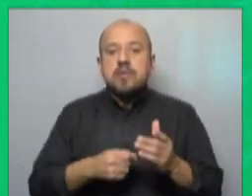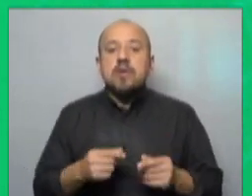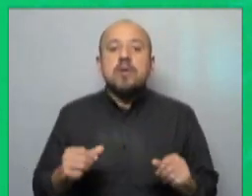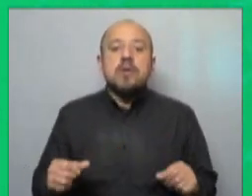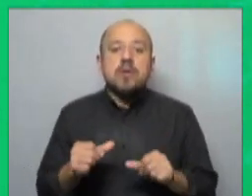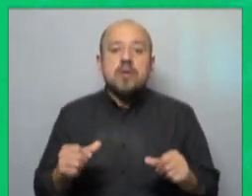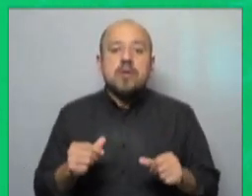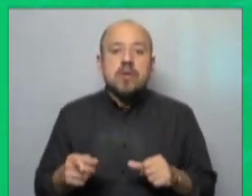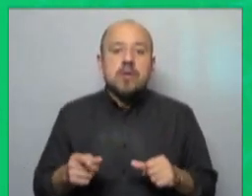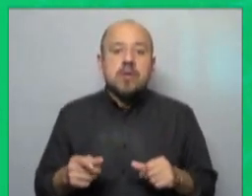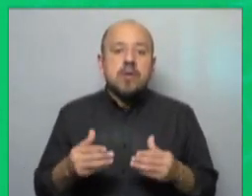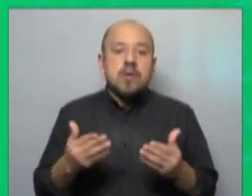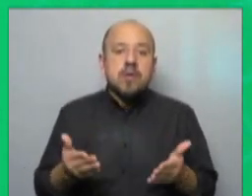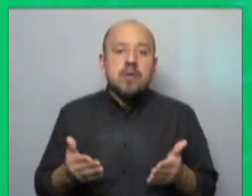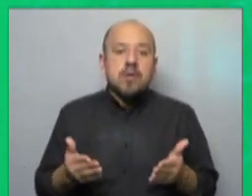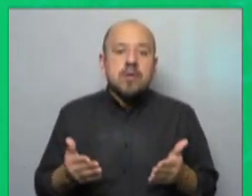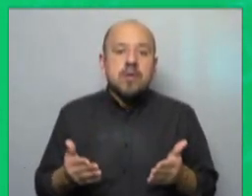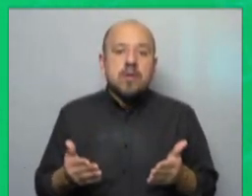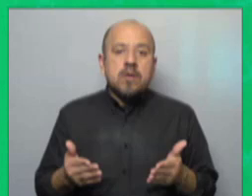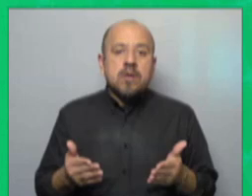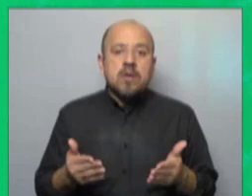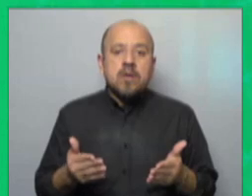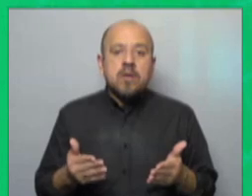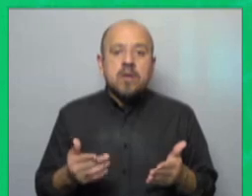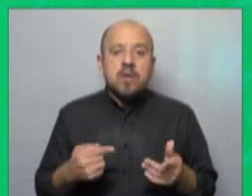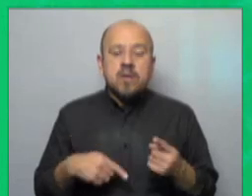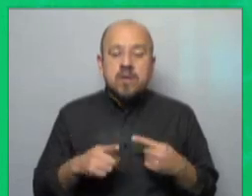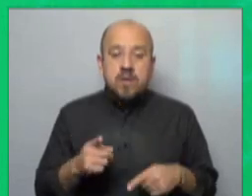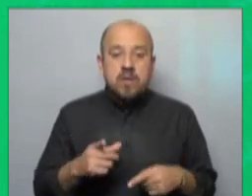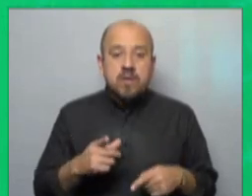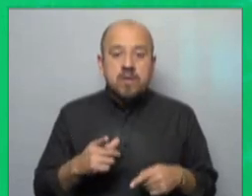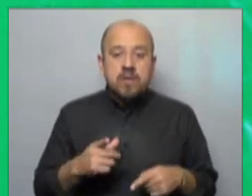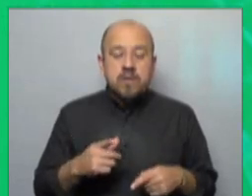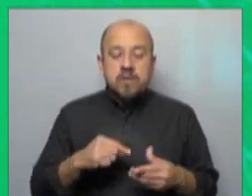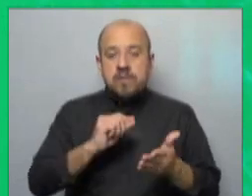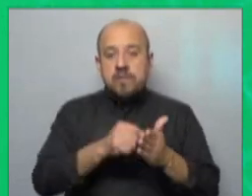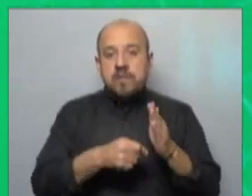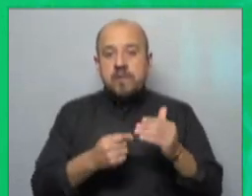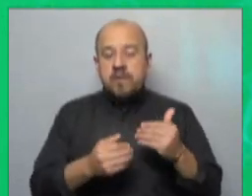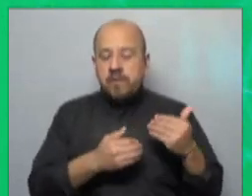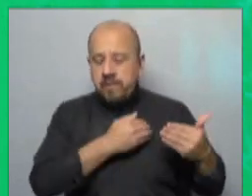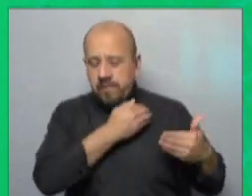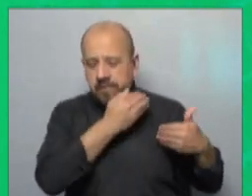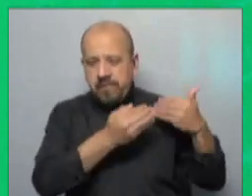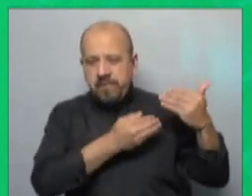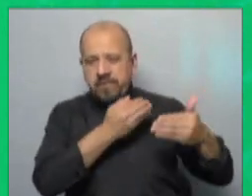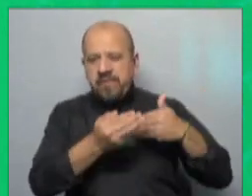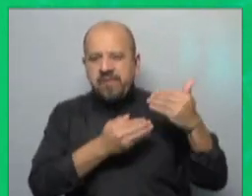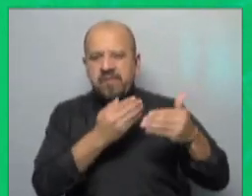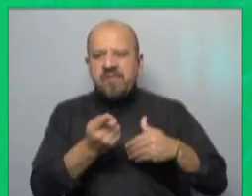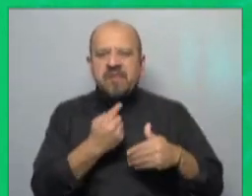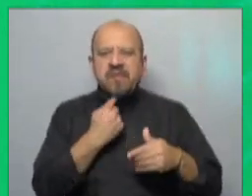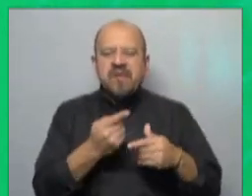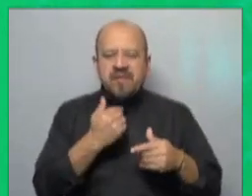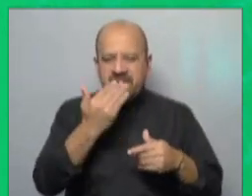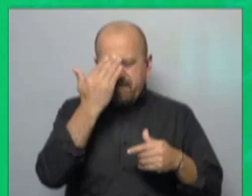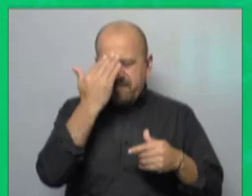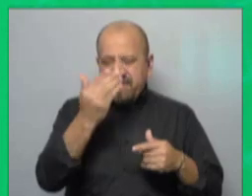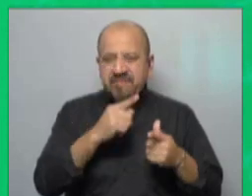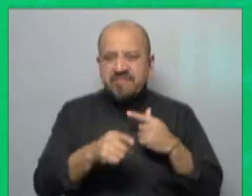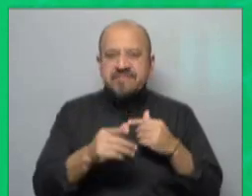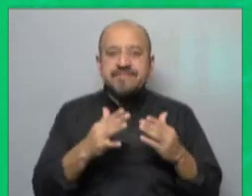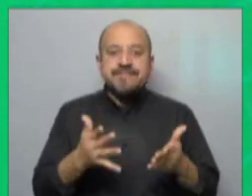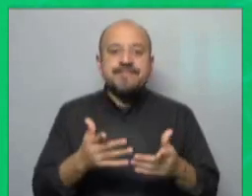generó un hecho en sí mismo no solamente el haber alcanzado las firmas el proceso le sirvió al frente amplio para